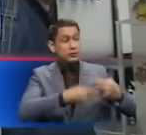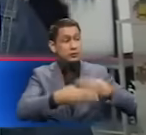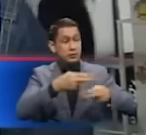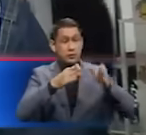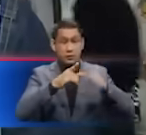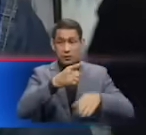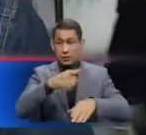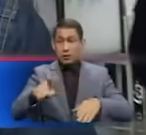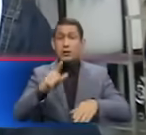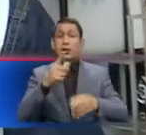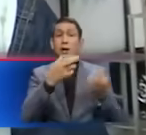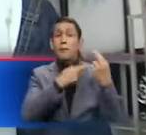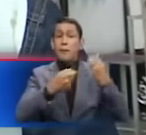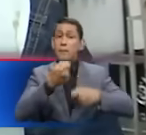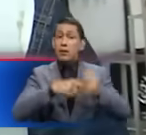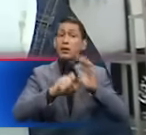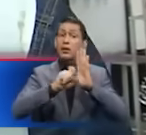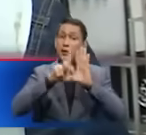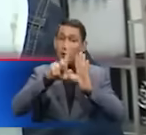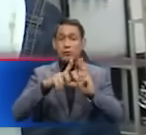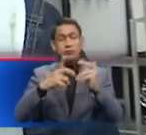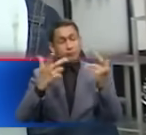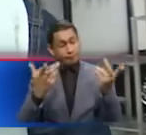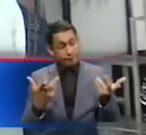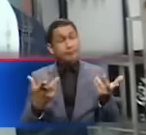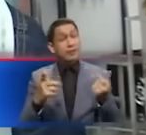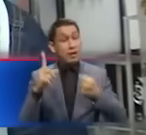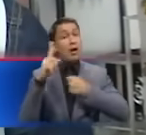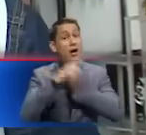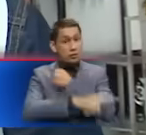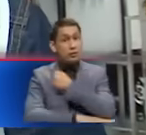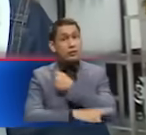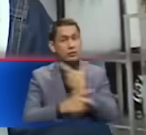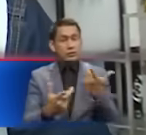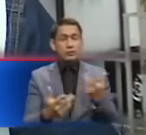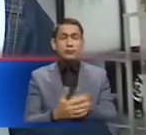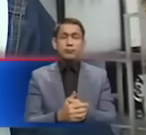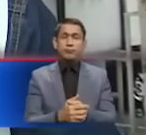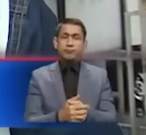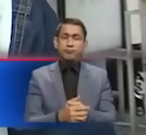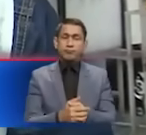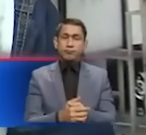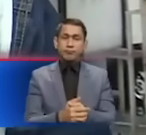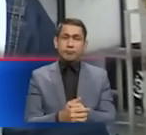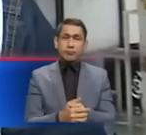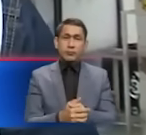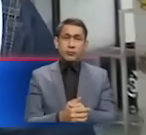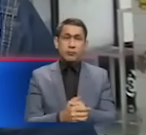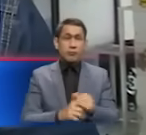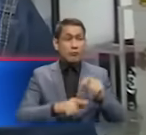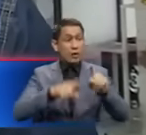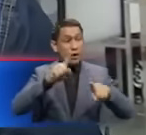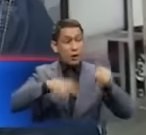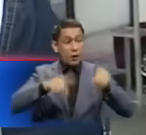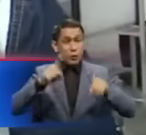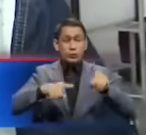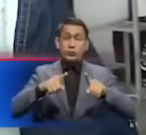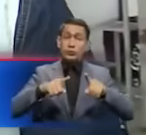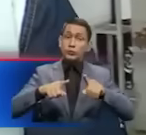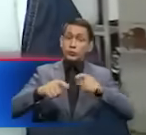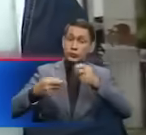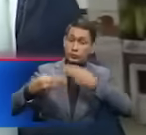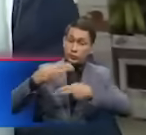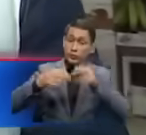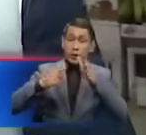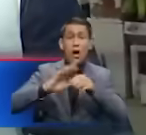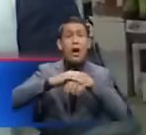que le corresponde a Intendencia ver tema de precios, ver tema de que no haya especulación por parte de la administración municipal, obvio que también, porque lo que queremos es